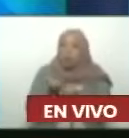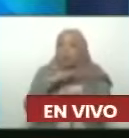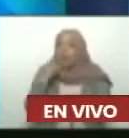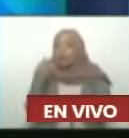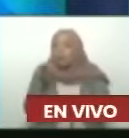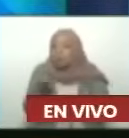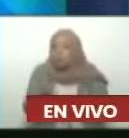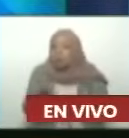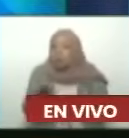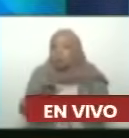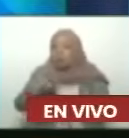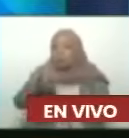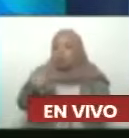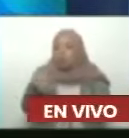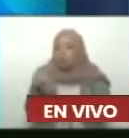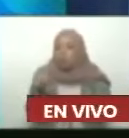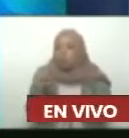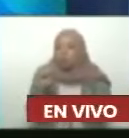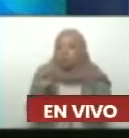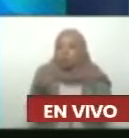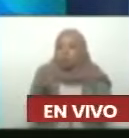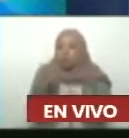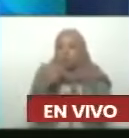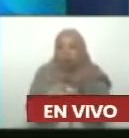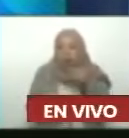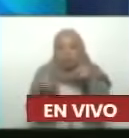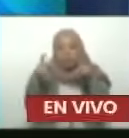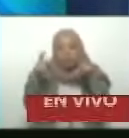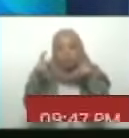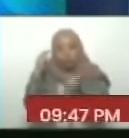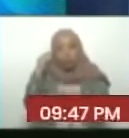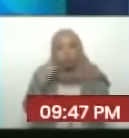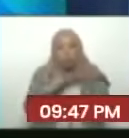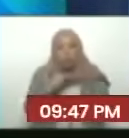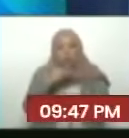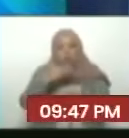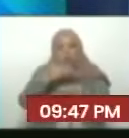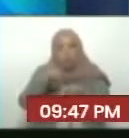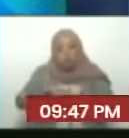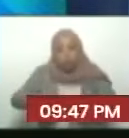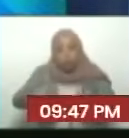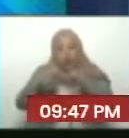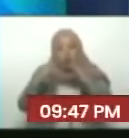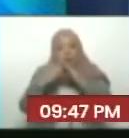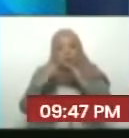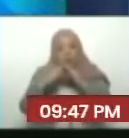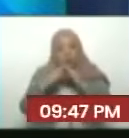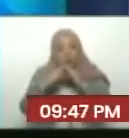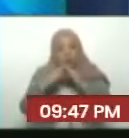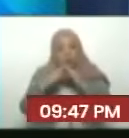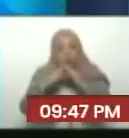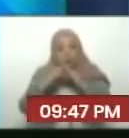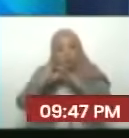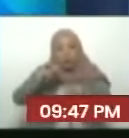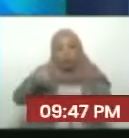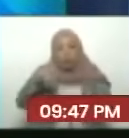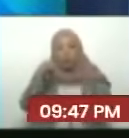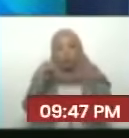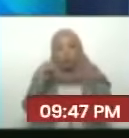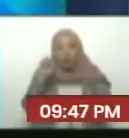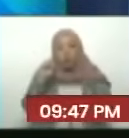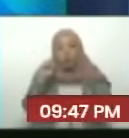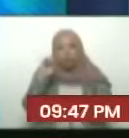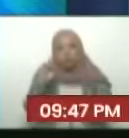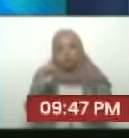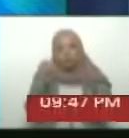muerte. Conservó un retrato de Bolívar en su habitación hasta su muerte, José de San Martín. Y la